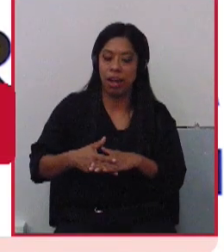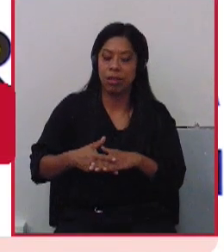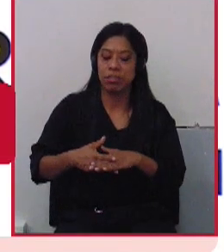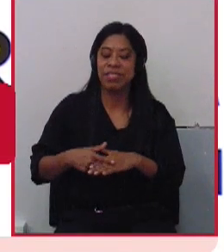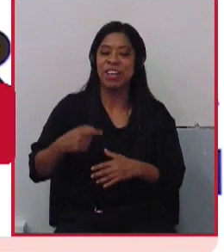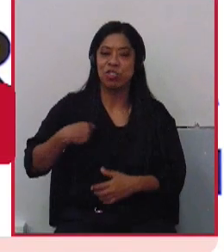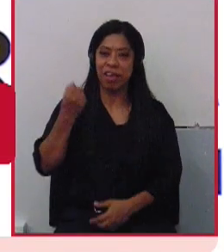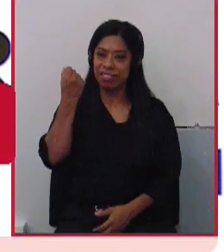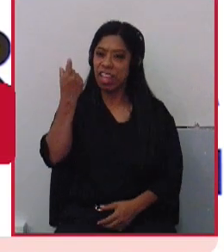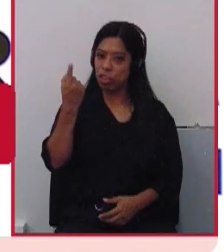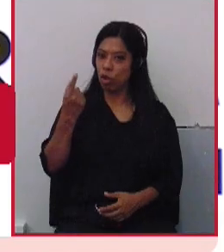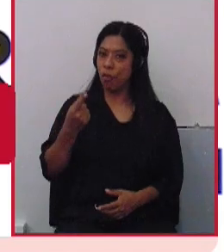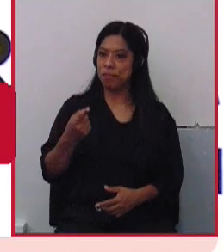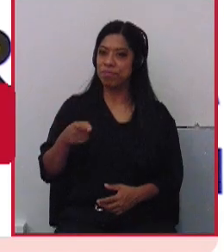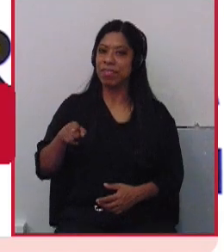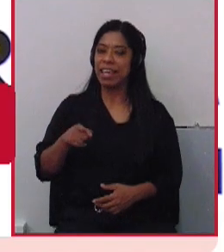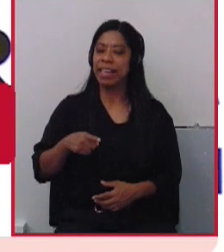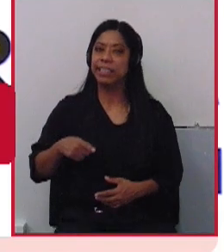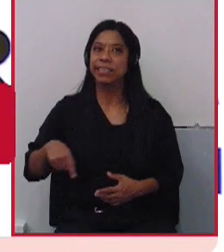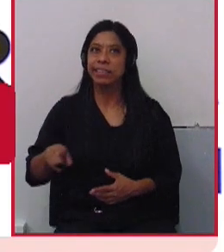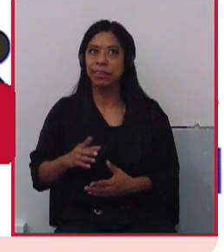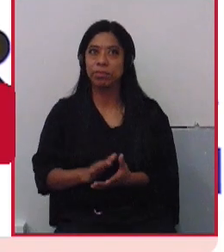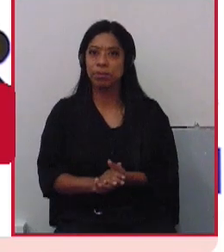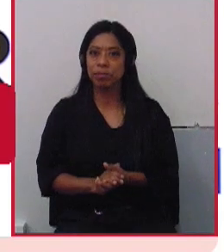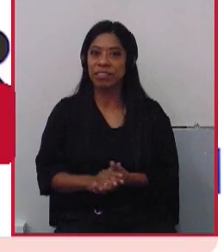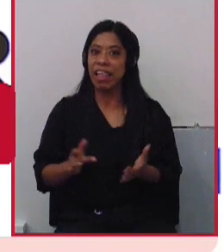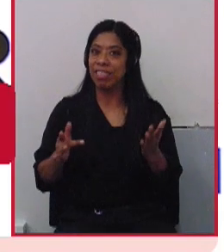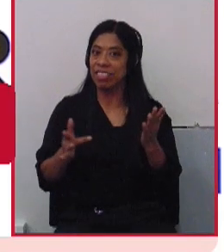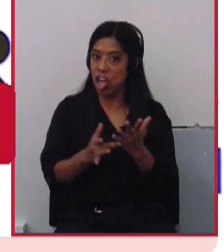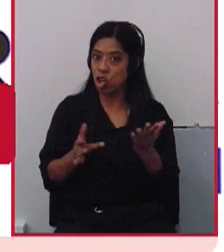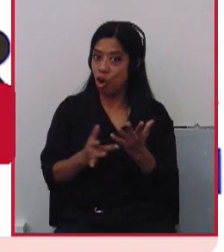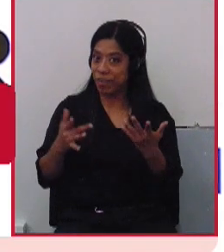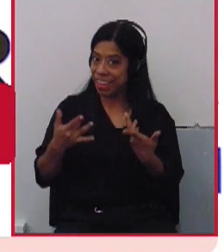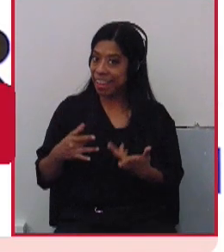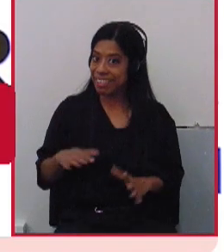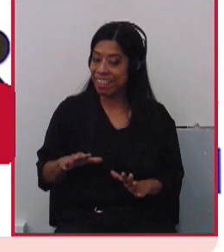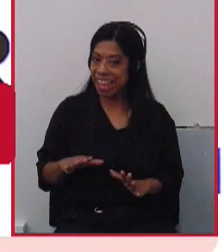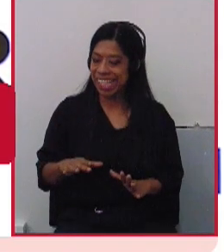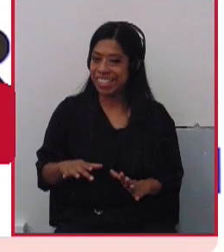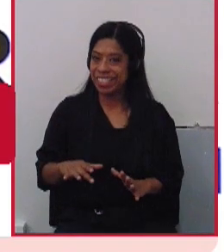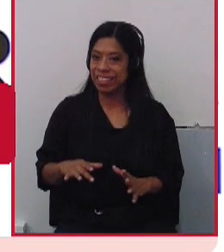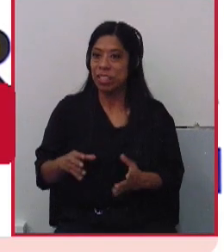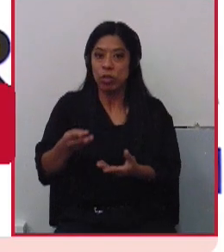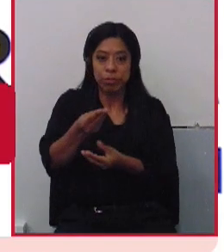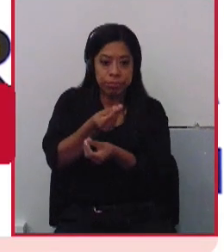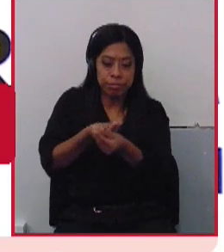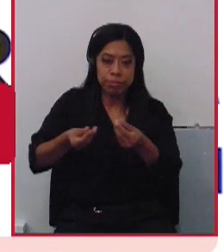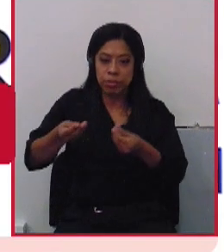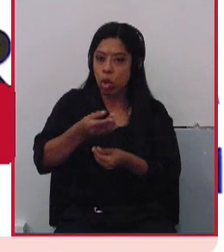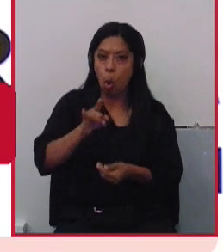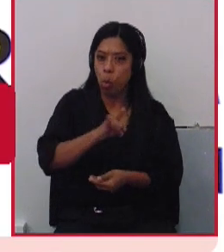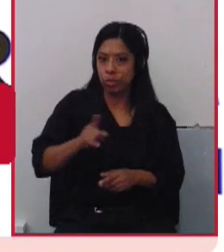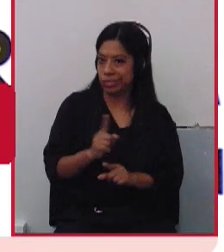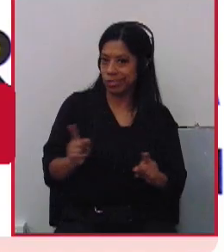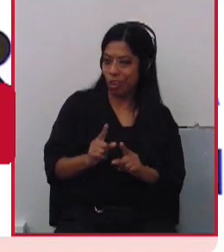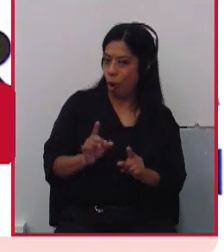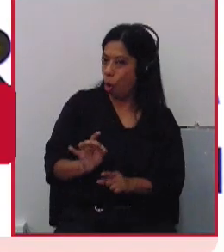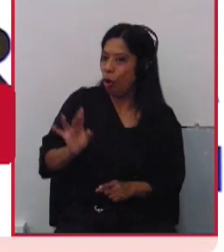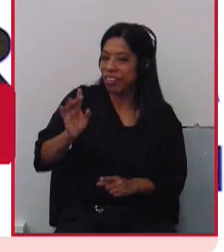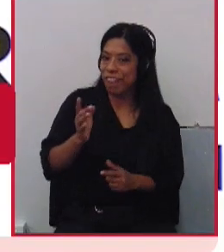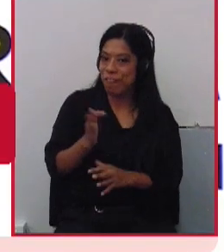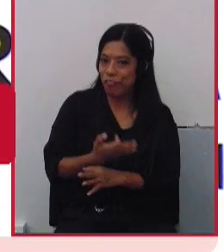Sí. Tengo entendido que ya hay tecnologías de unidades que no utilizan eso